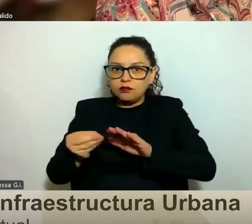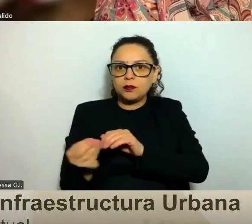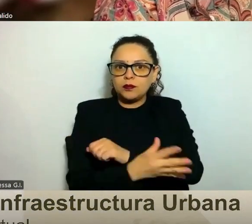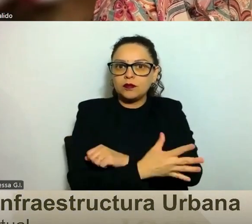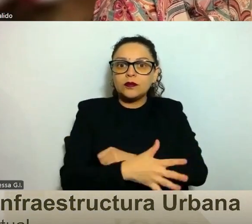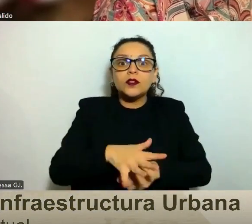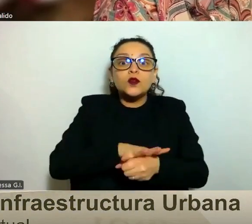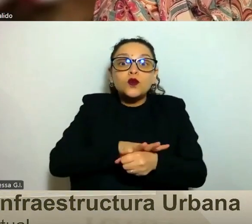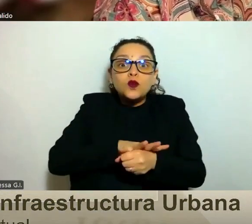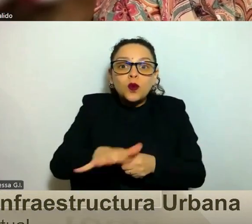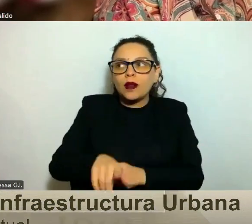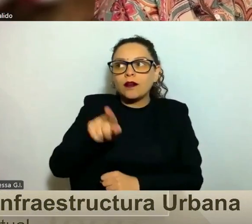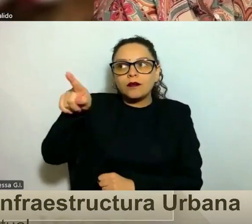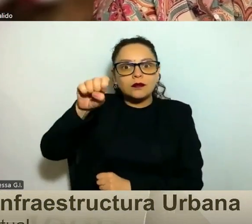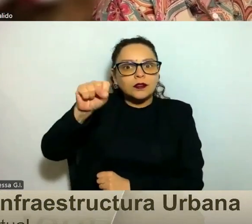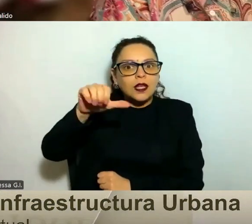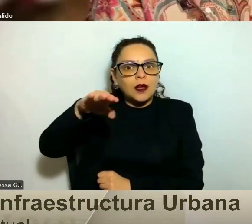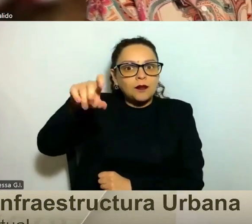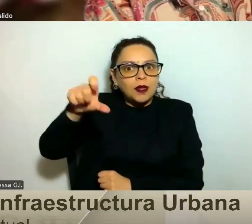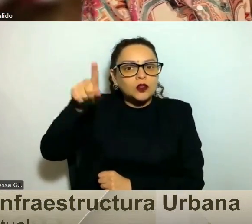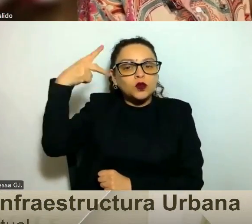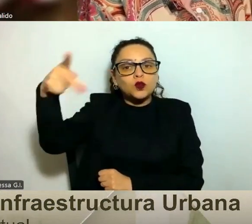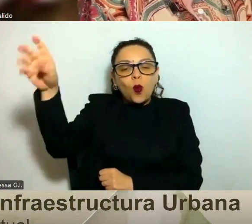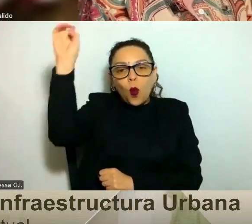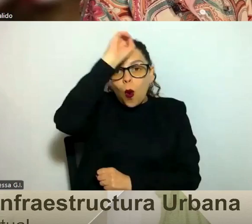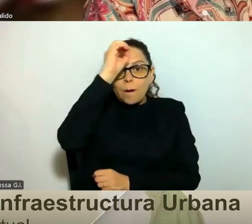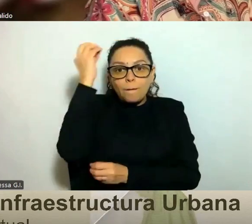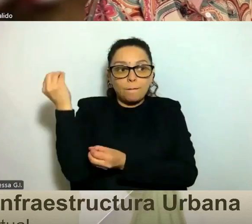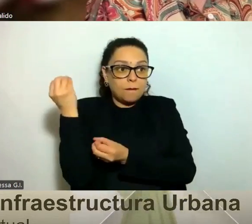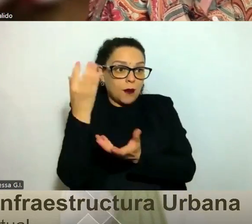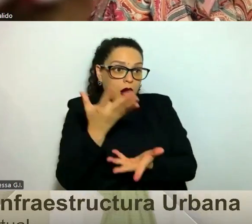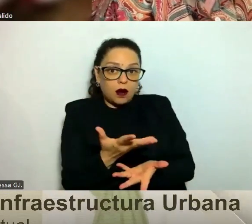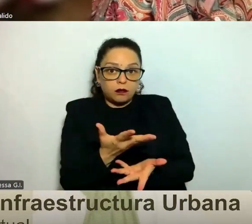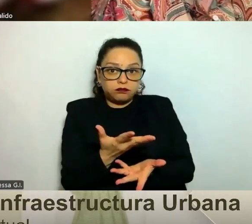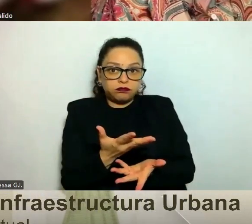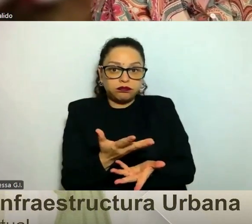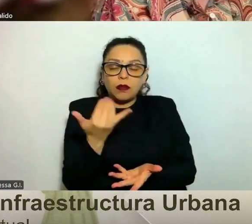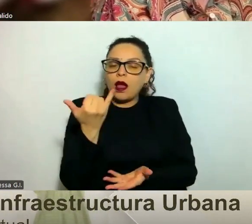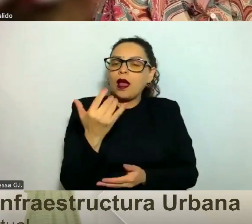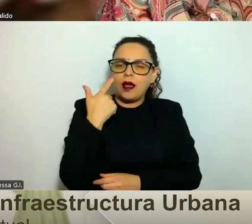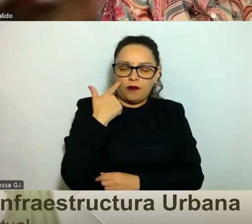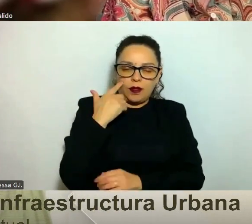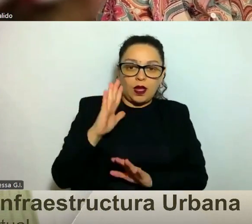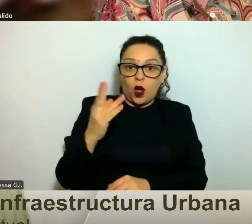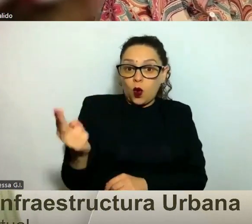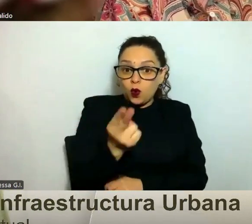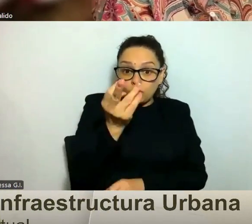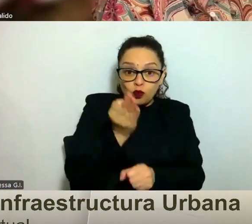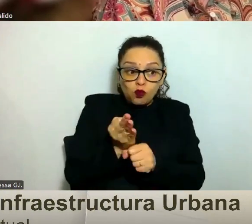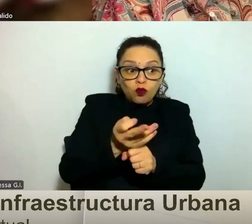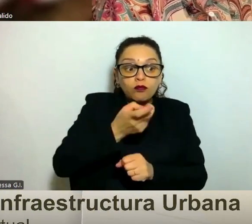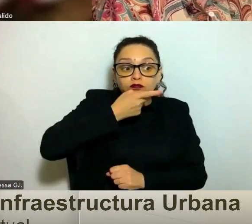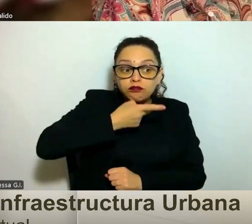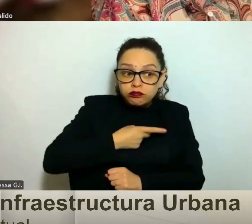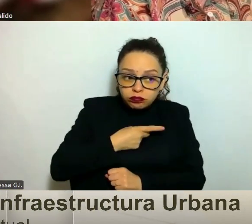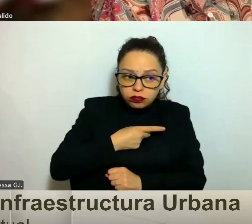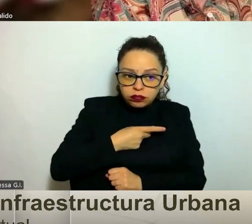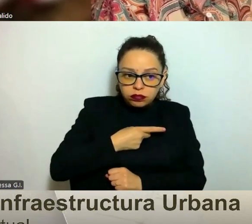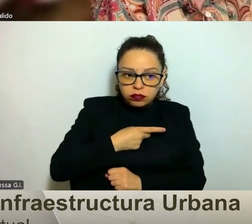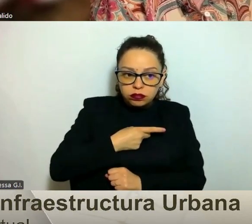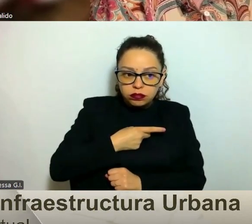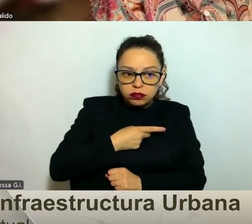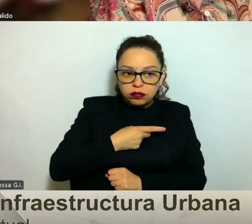de SACMEX. Ahora, por otra parte, lo que usted me está diciendo es que al hacer